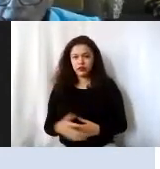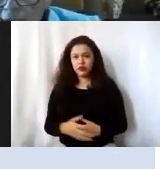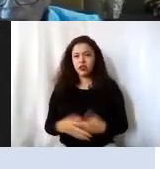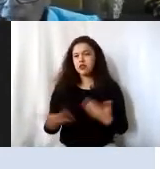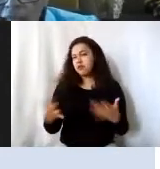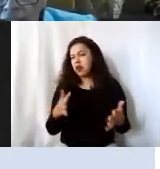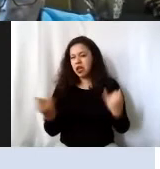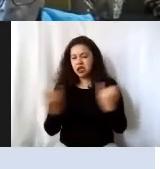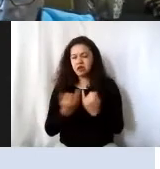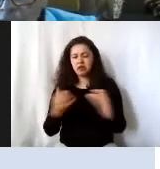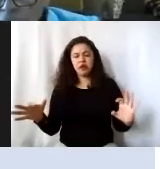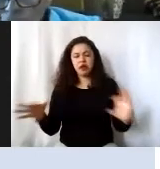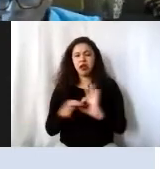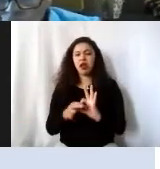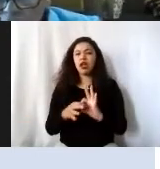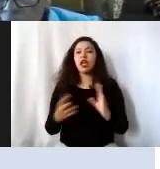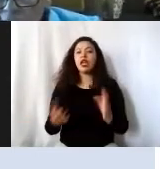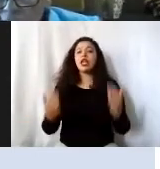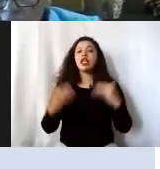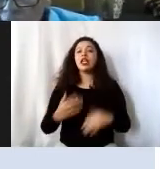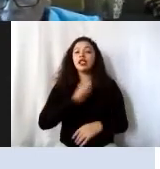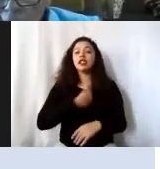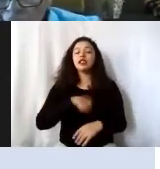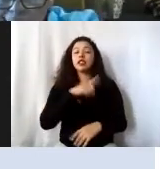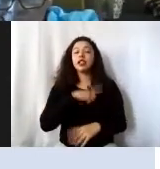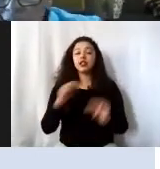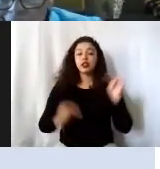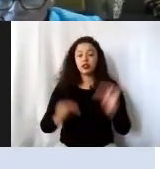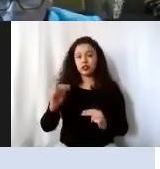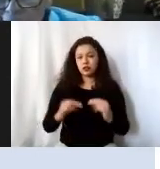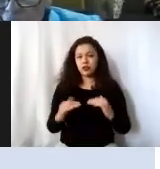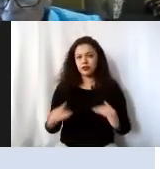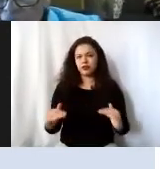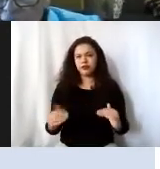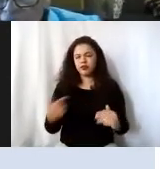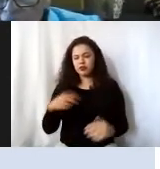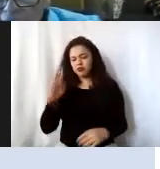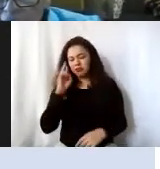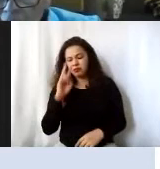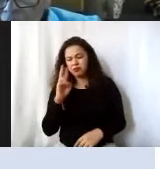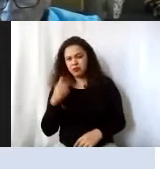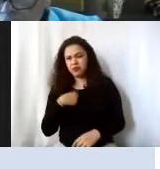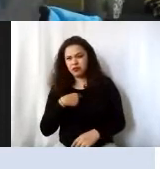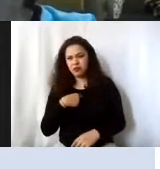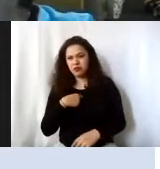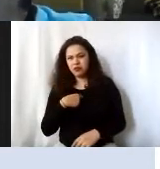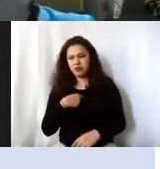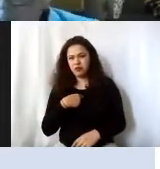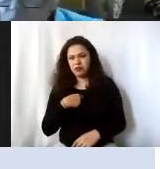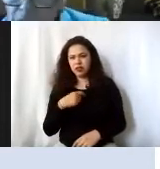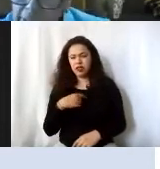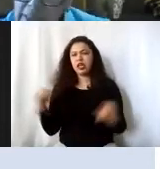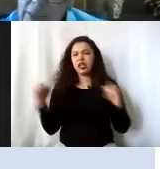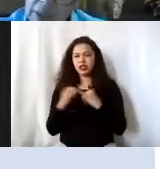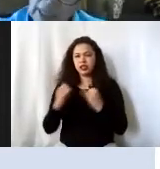igual. Y estado de salud, a mí me llama mucho la atención que siendo instituciones de